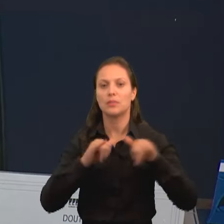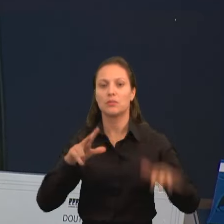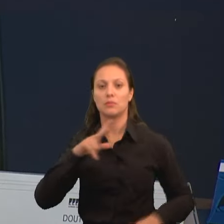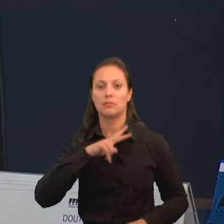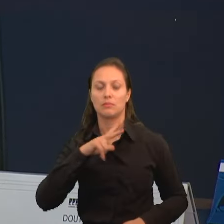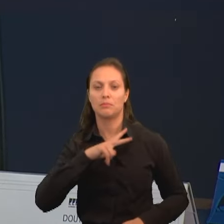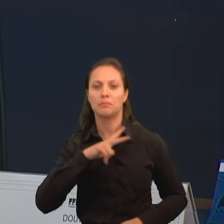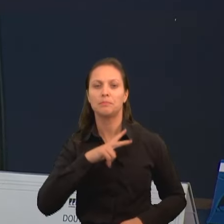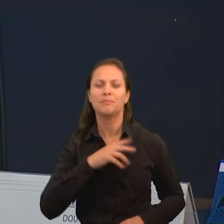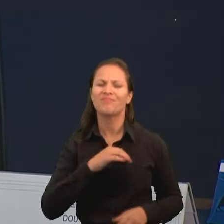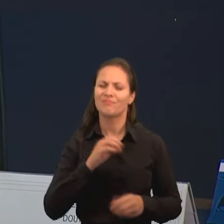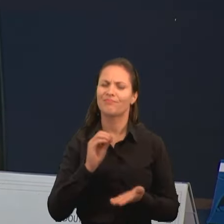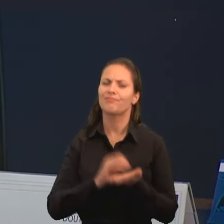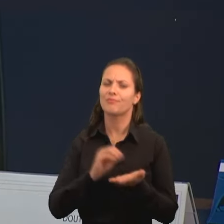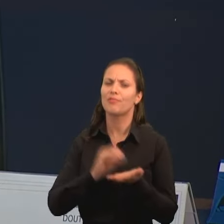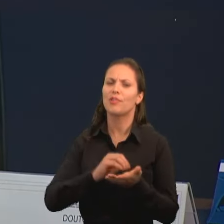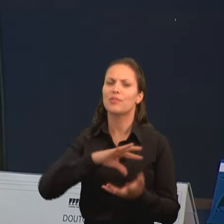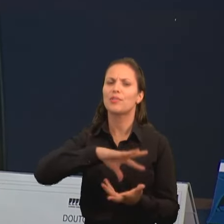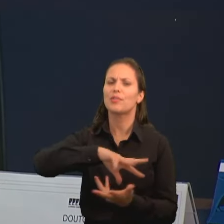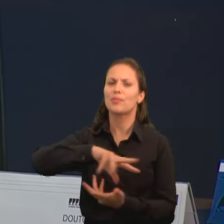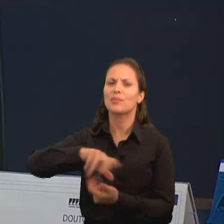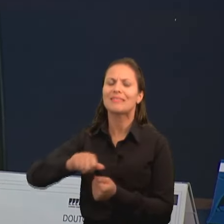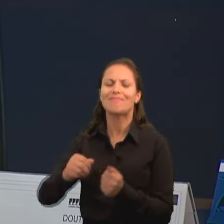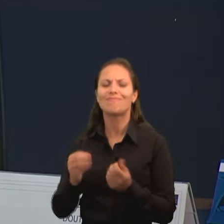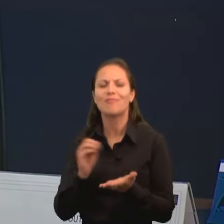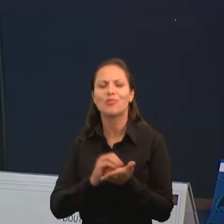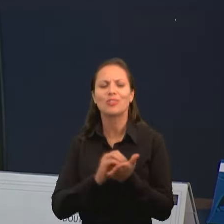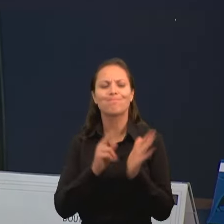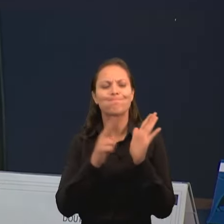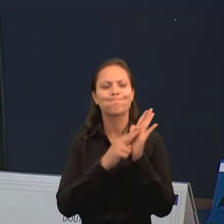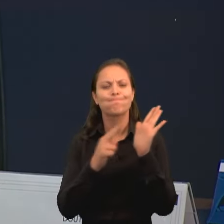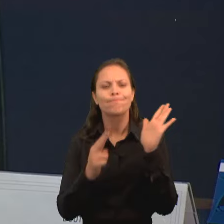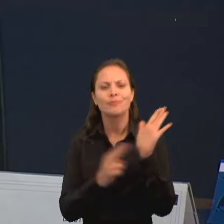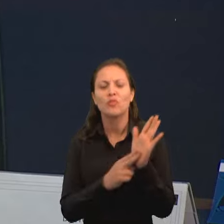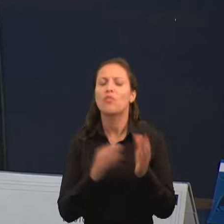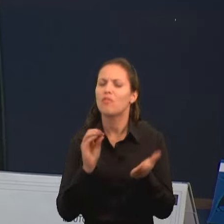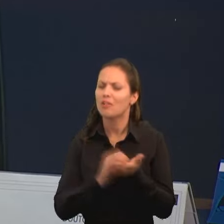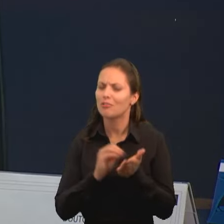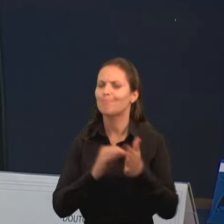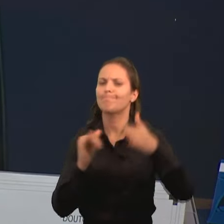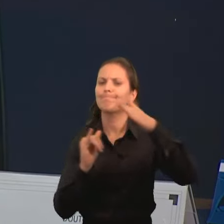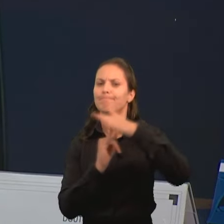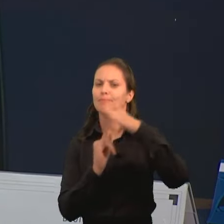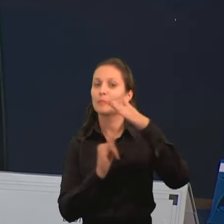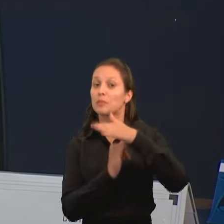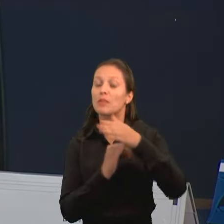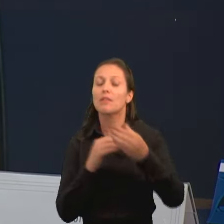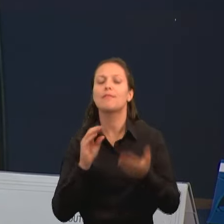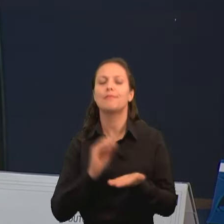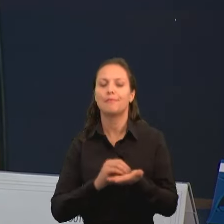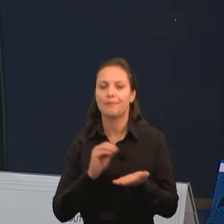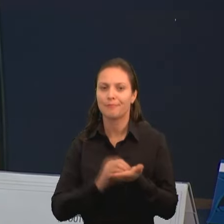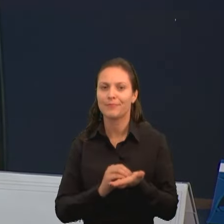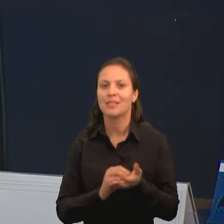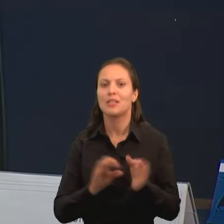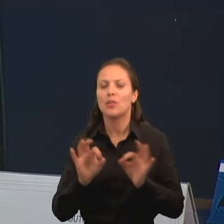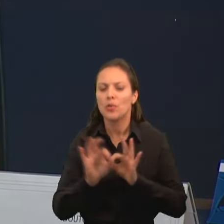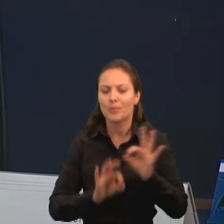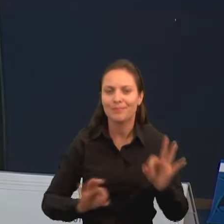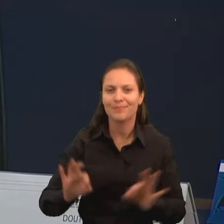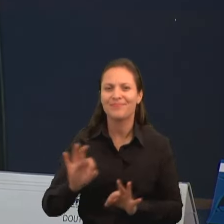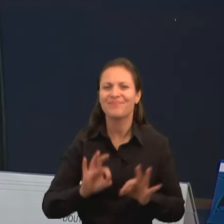normas, faltan en todo el mundo, falta aquí también normas, nos faltan instituciones